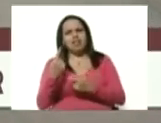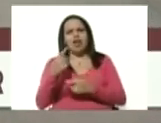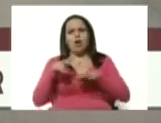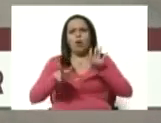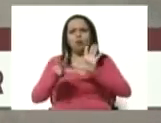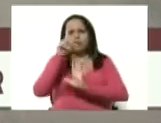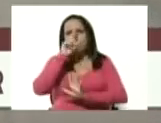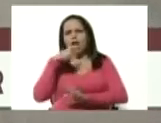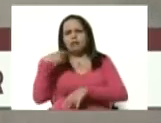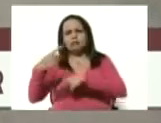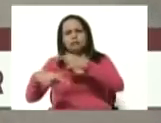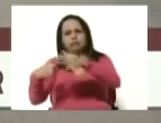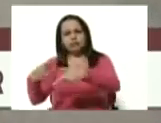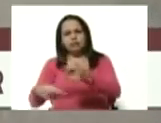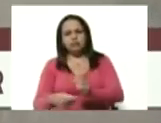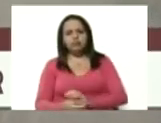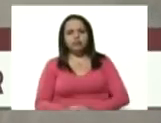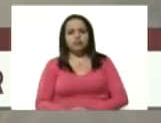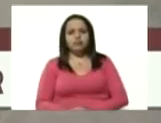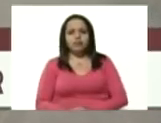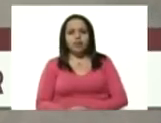edad entre ellos dos.